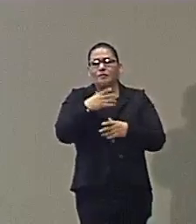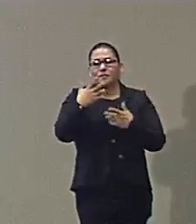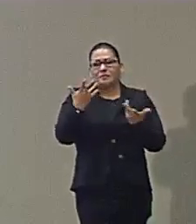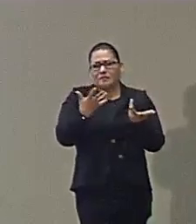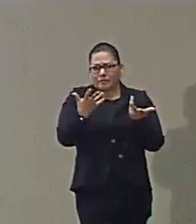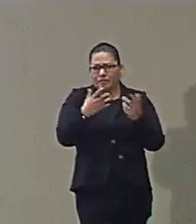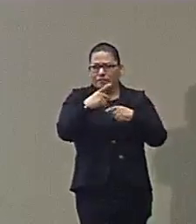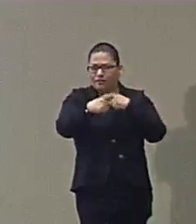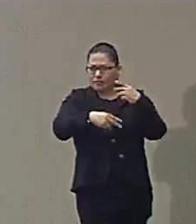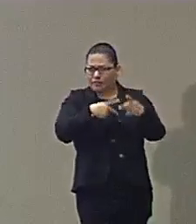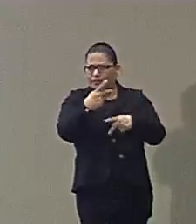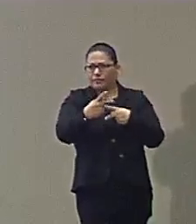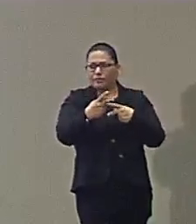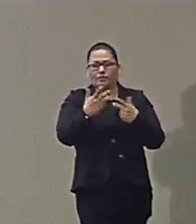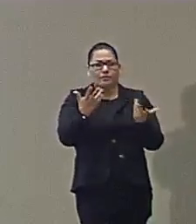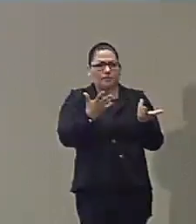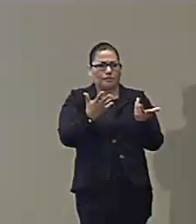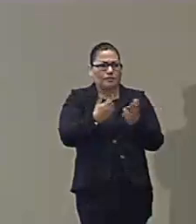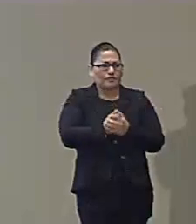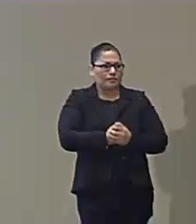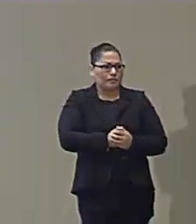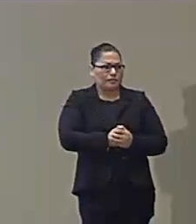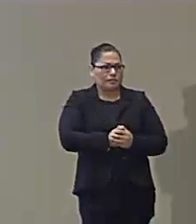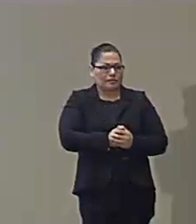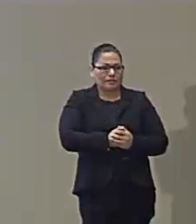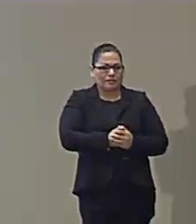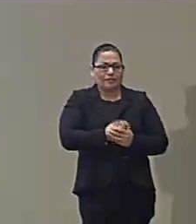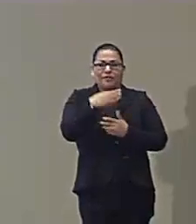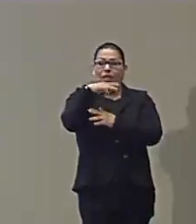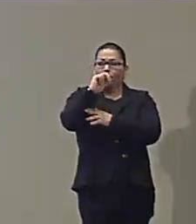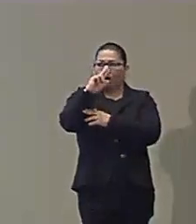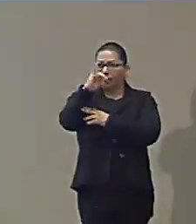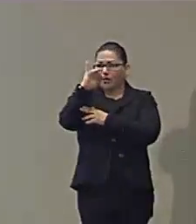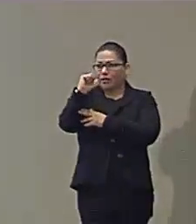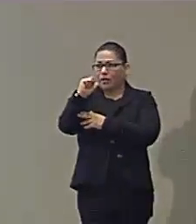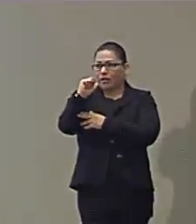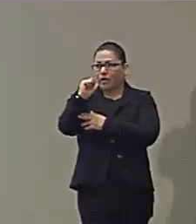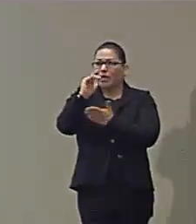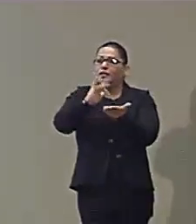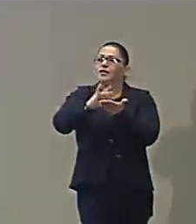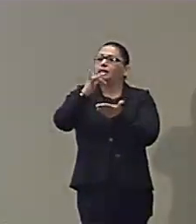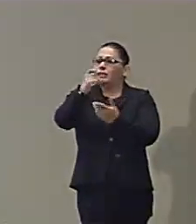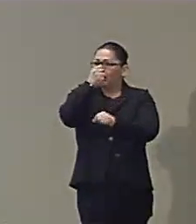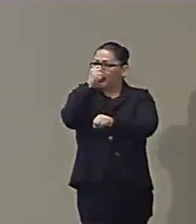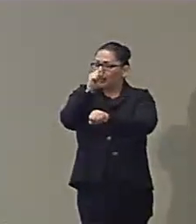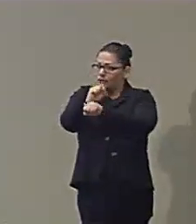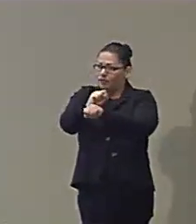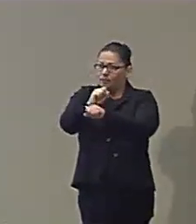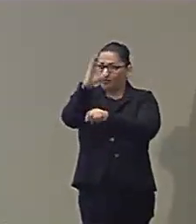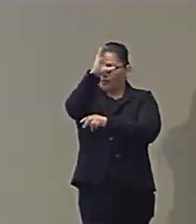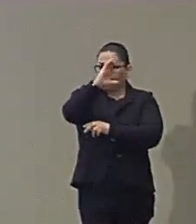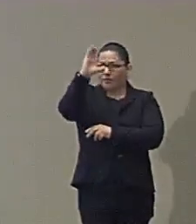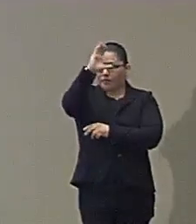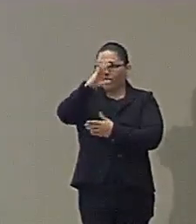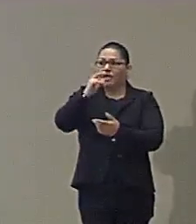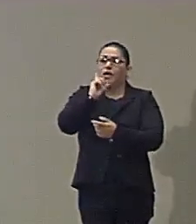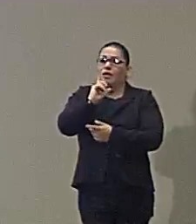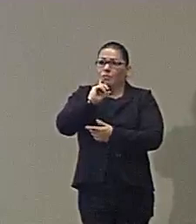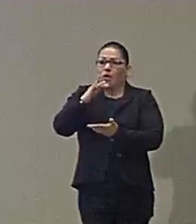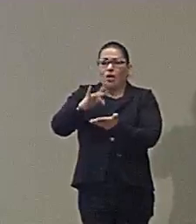con aprecio a la licenciada maría cristina garcía cepeda secretaria de cultura gracias secretaria de verdad por